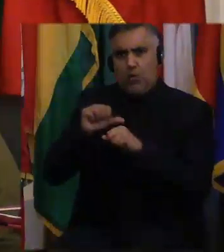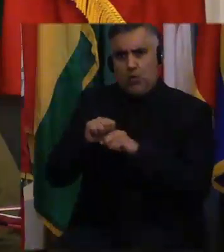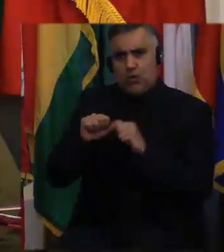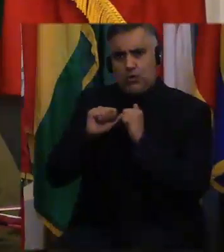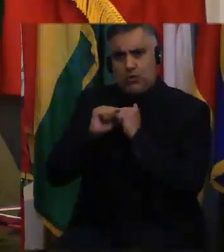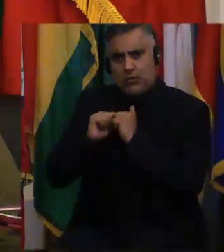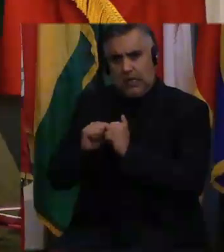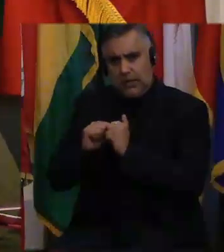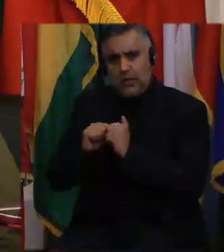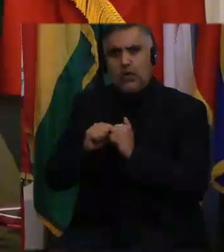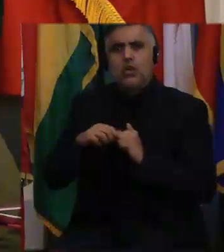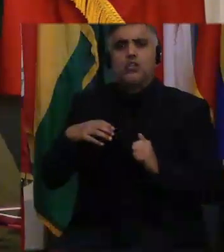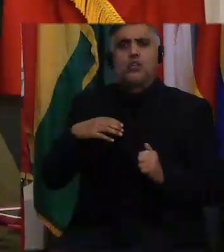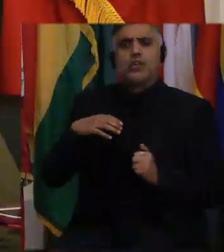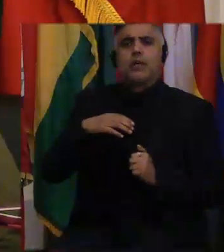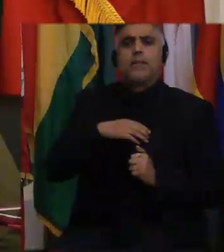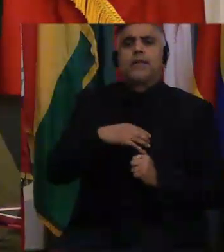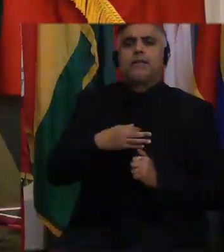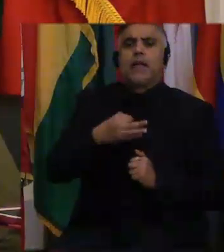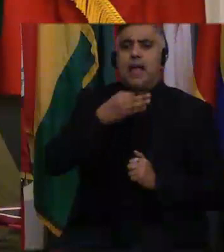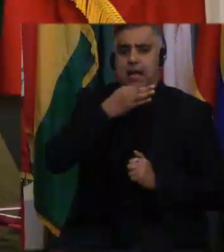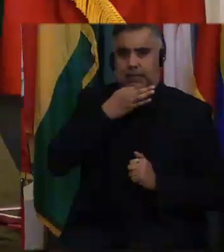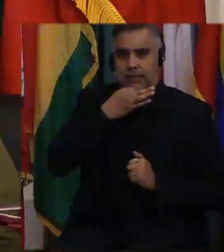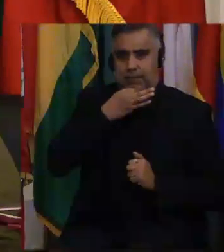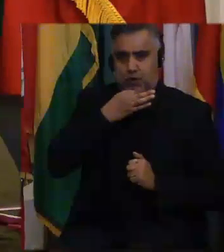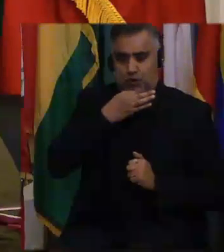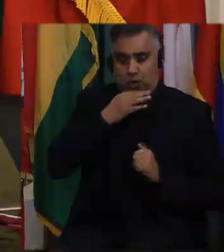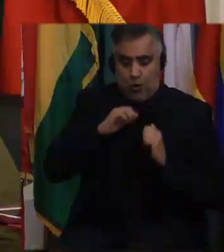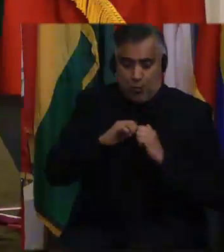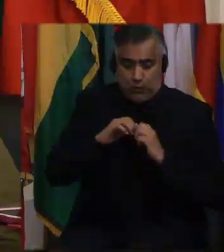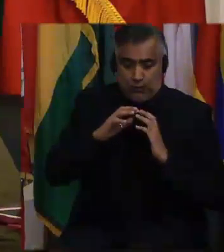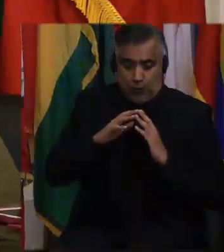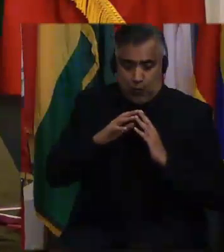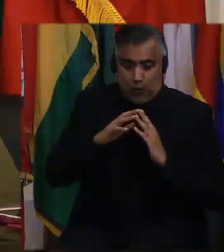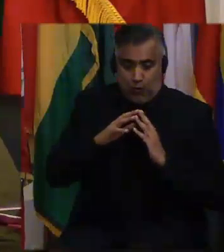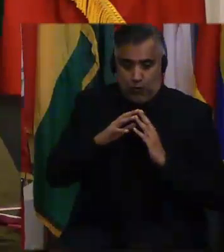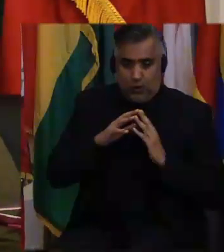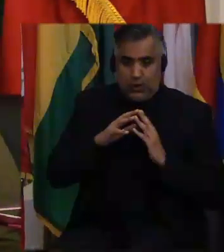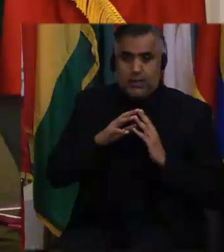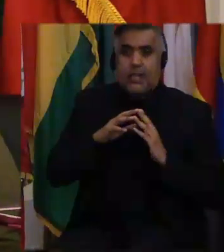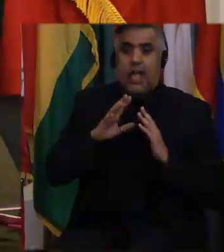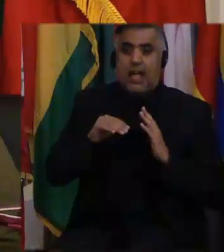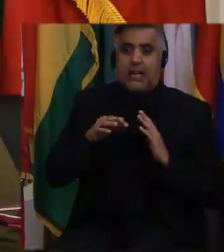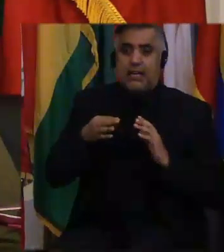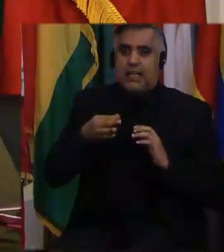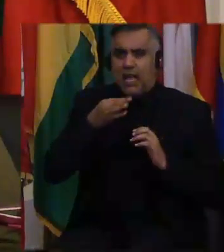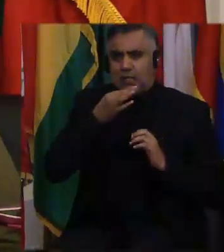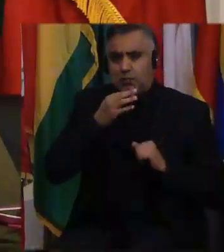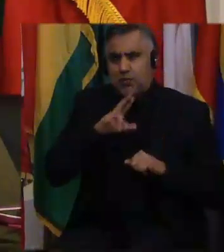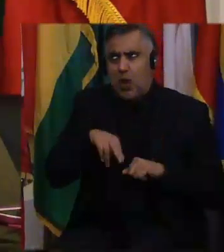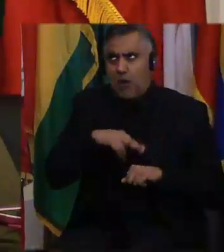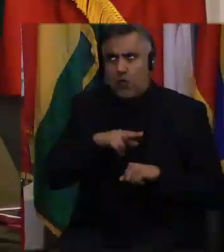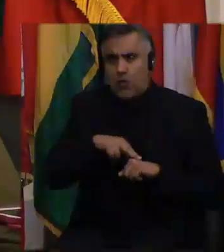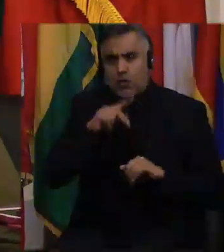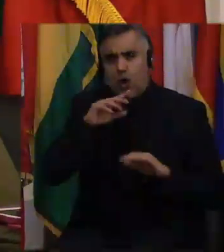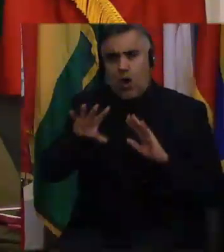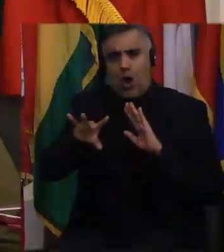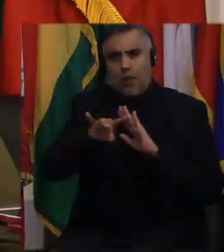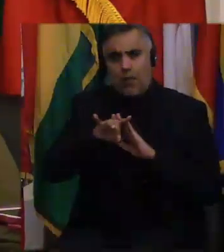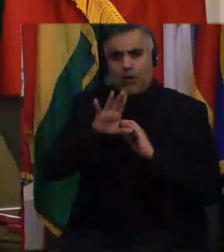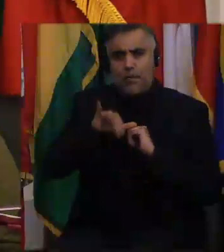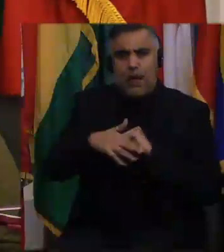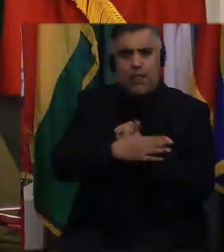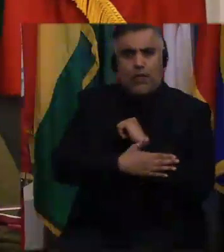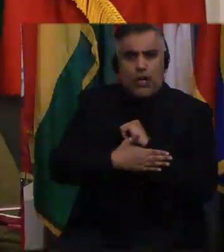de expertas. Y si bien las expertas tienen que ser designadas por los países y los países deciden cómo se llega a